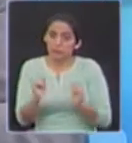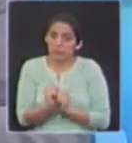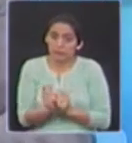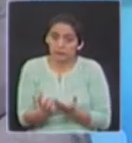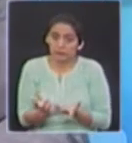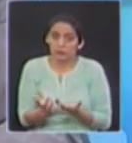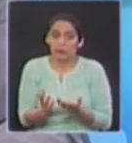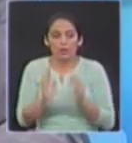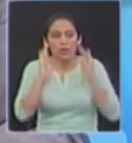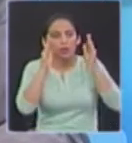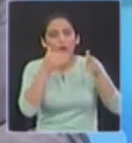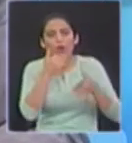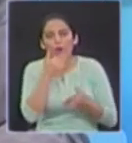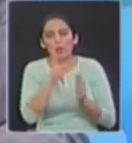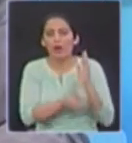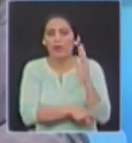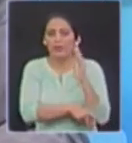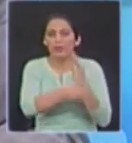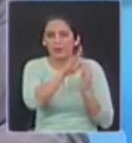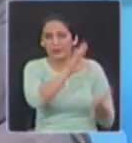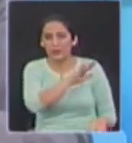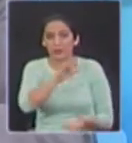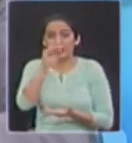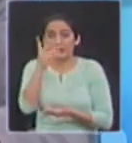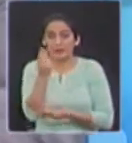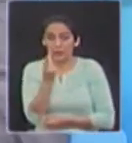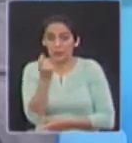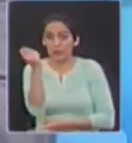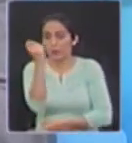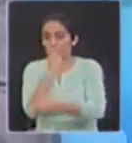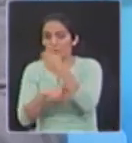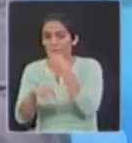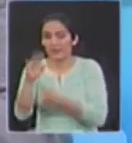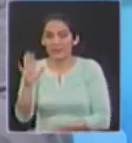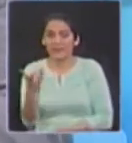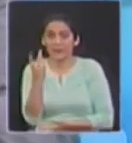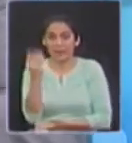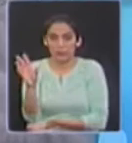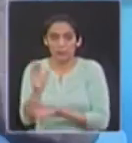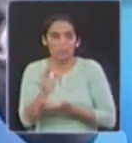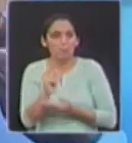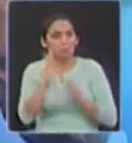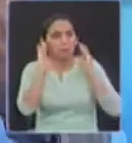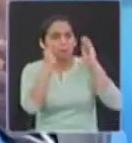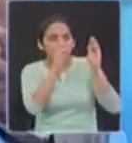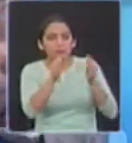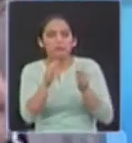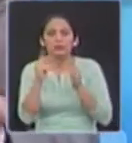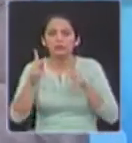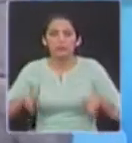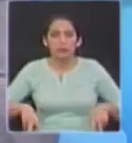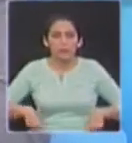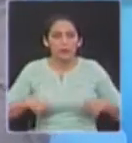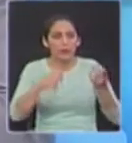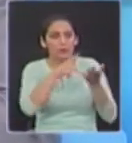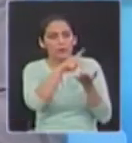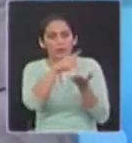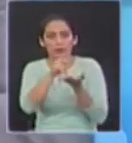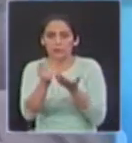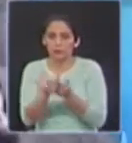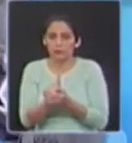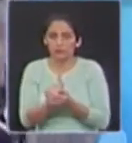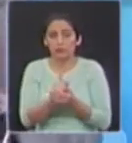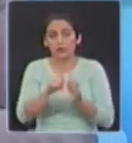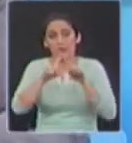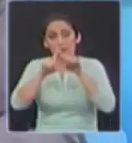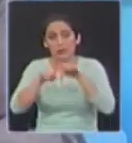principal producto exportador del Ecuador, que cuando sucede lo contrario de tener precios altos, sucede tener precios bajos,